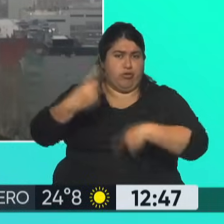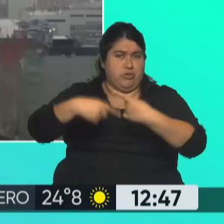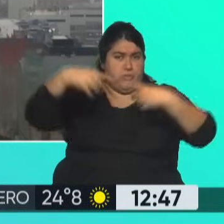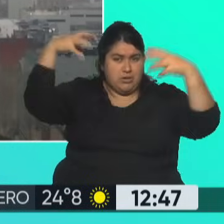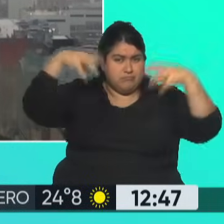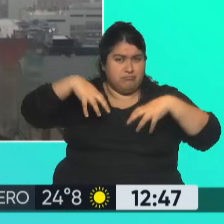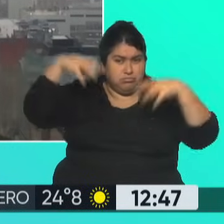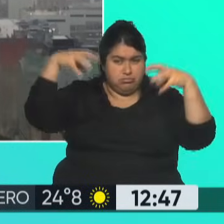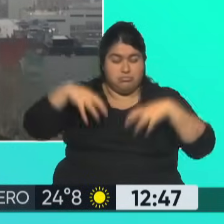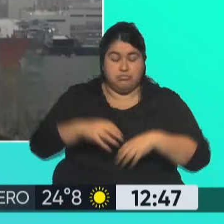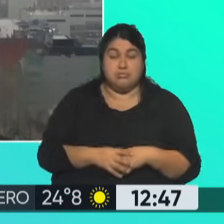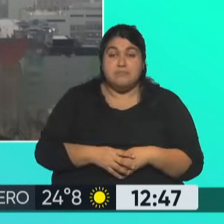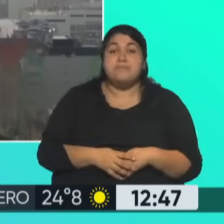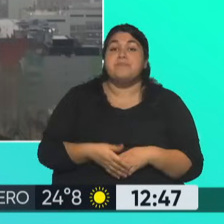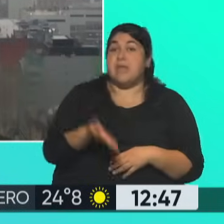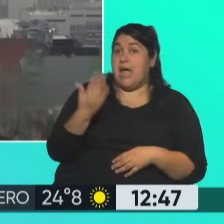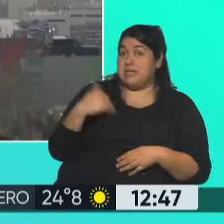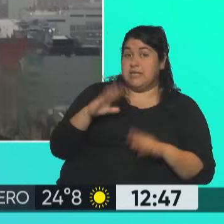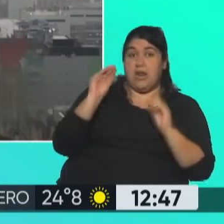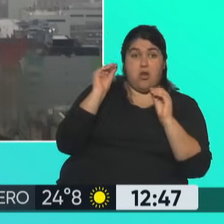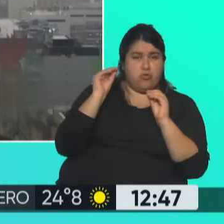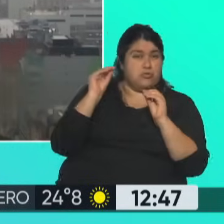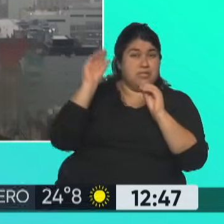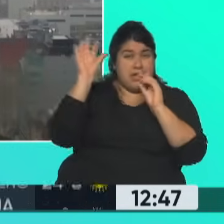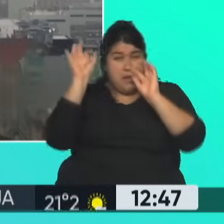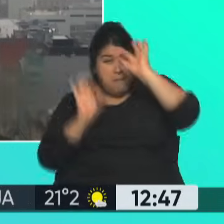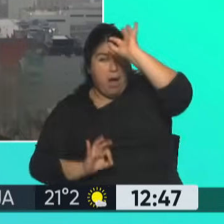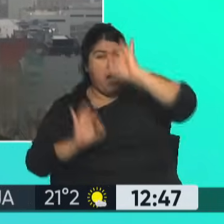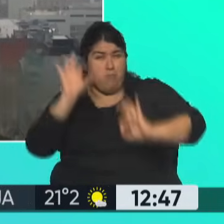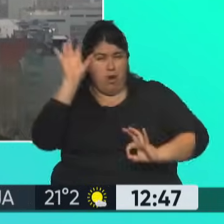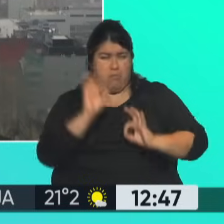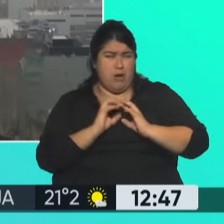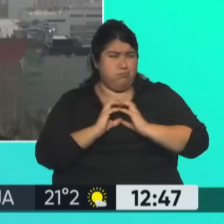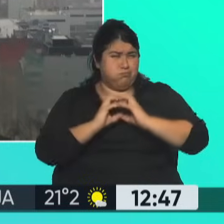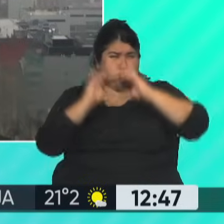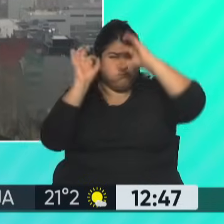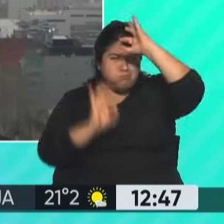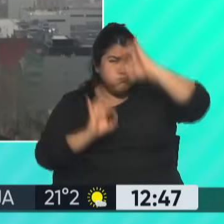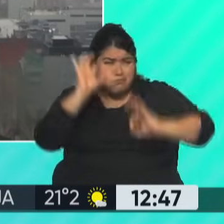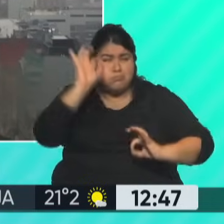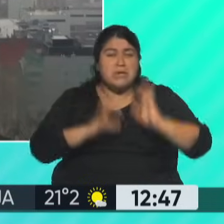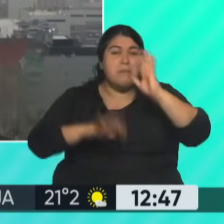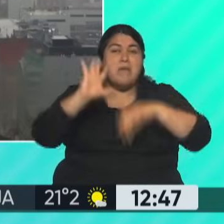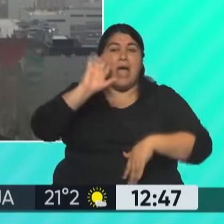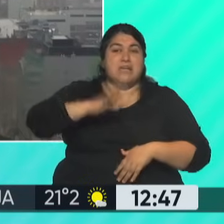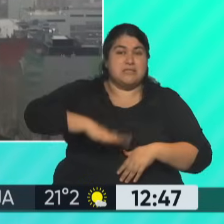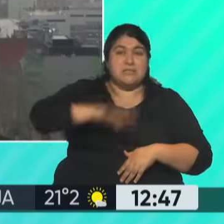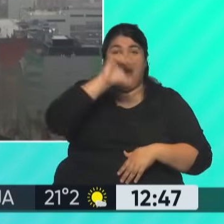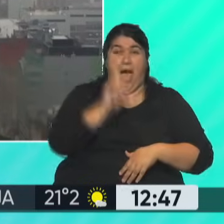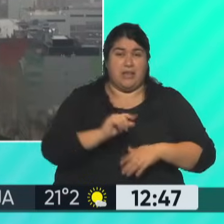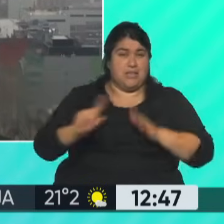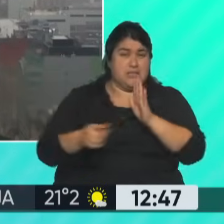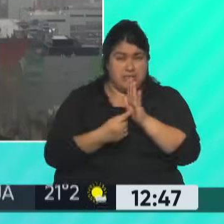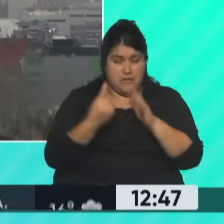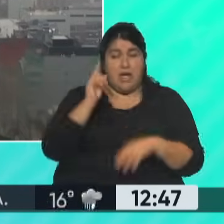del país, que comenzó anoche con granizo de grandes proporciones en la zona central y norte, también en la